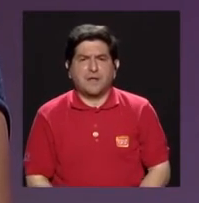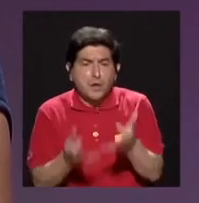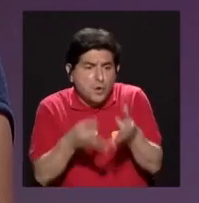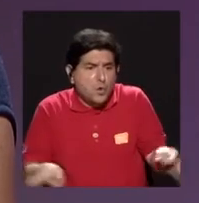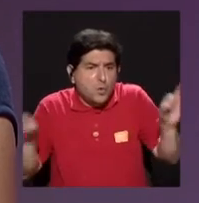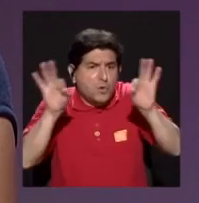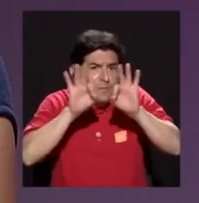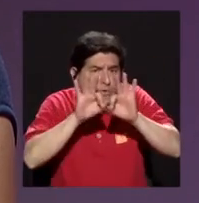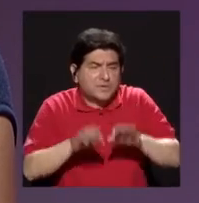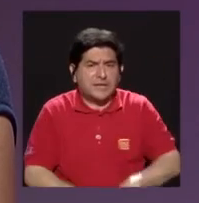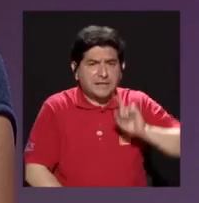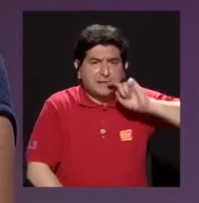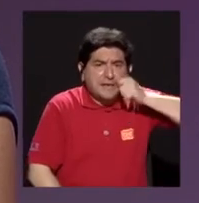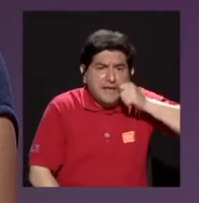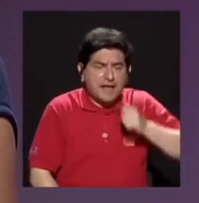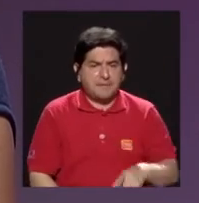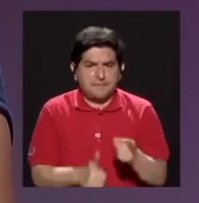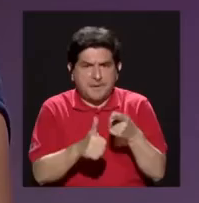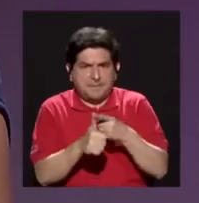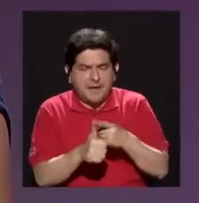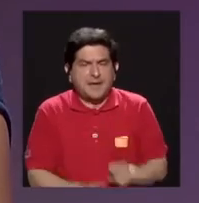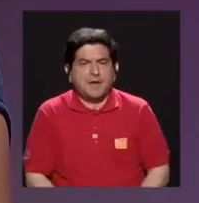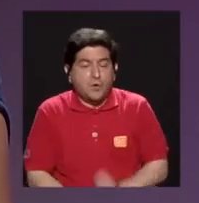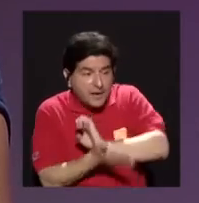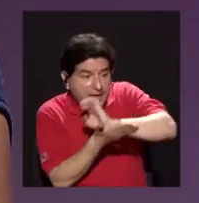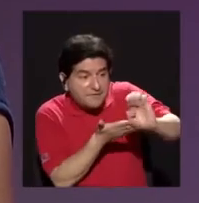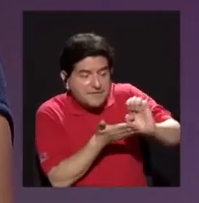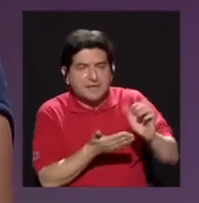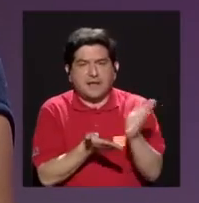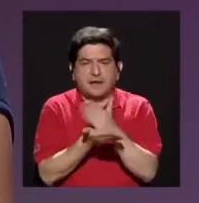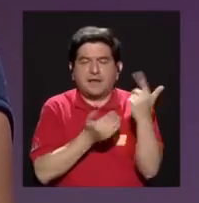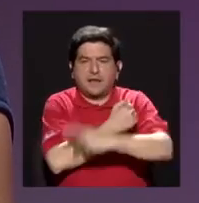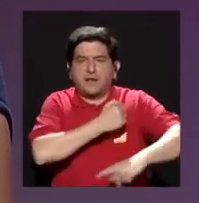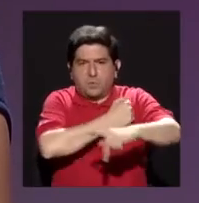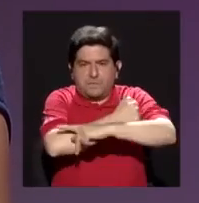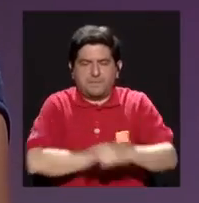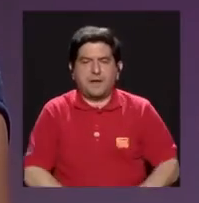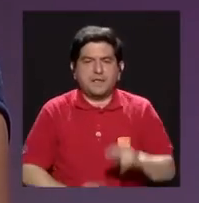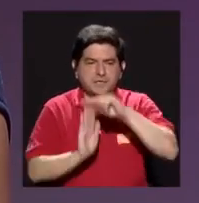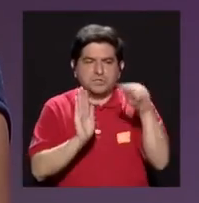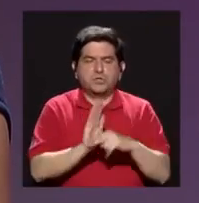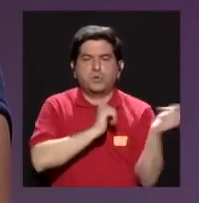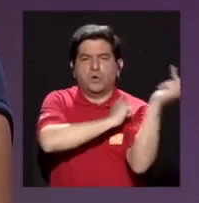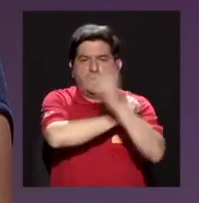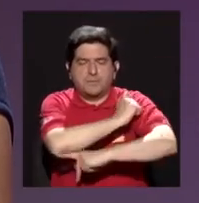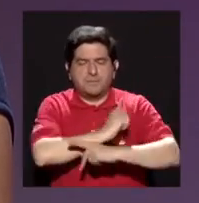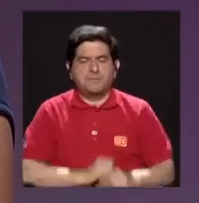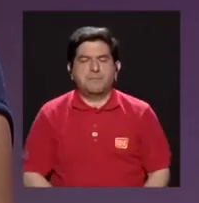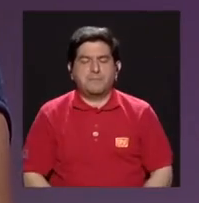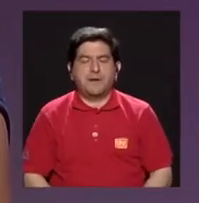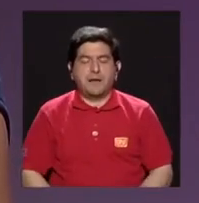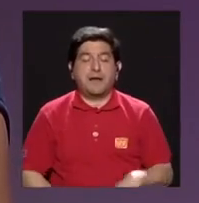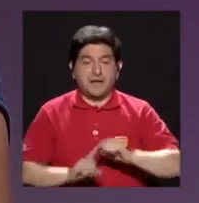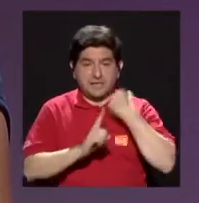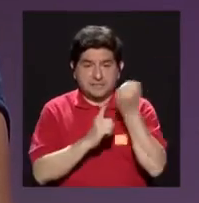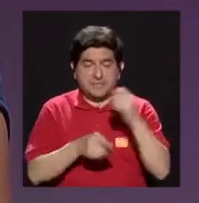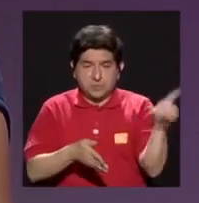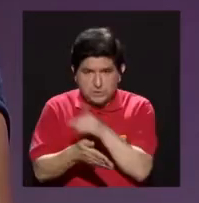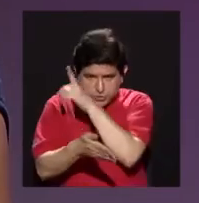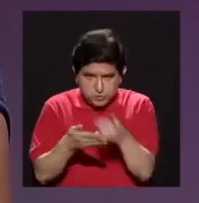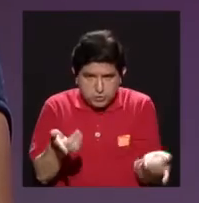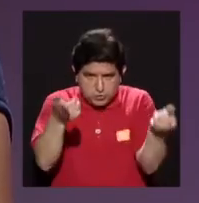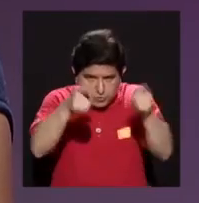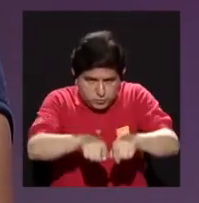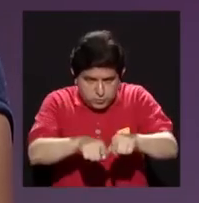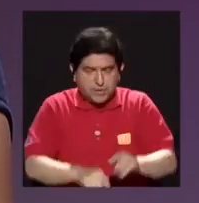por una parte, en prevenir, ¿verdad? En algunos países, Estila, por ejemplo, han hecho normas penales para sancionar la discriminación, uh-huh, y